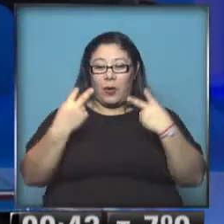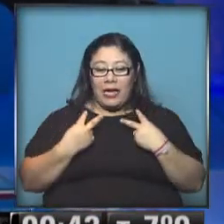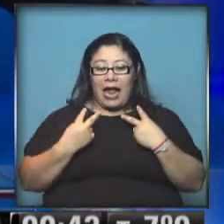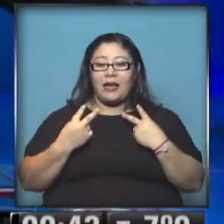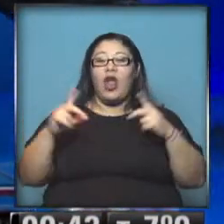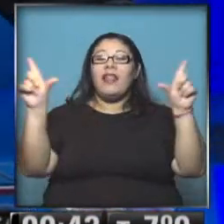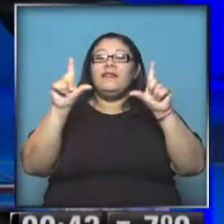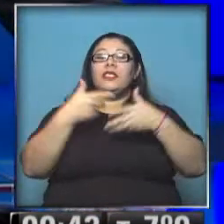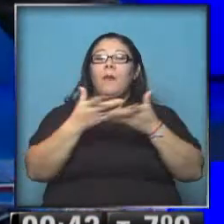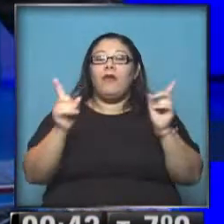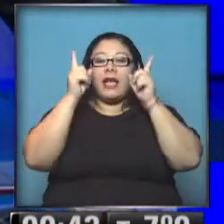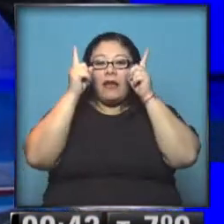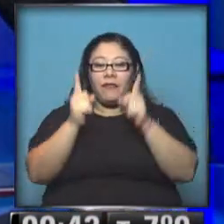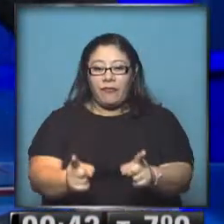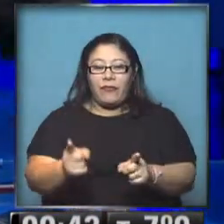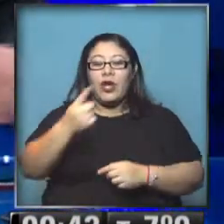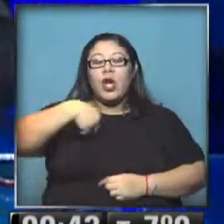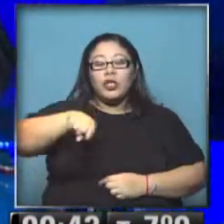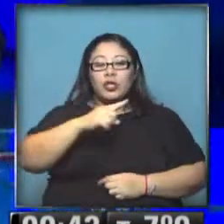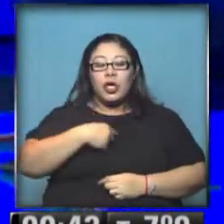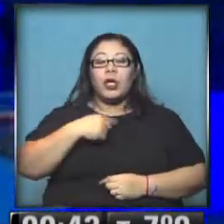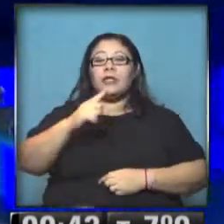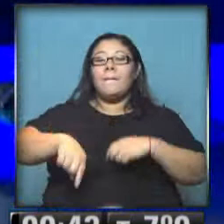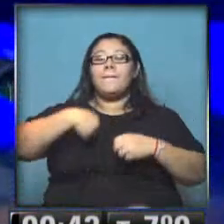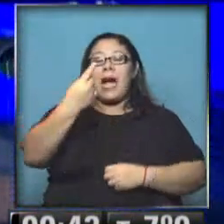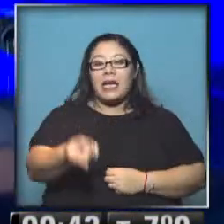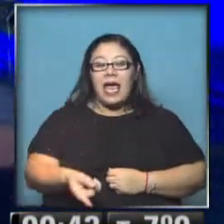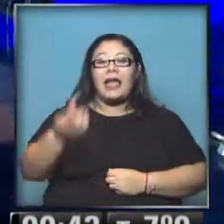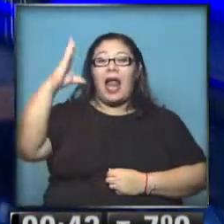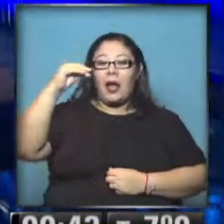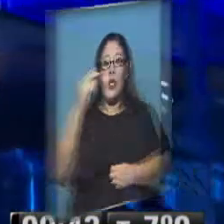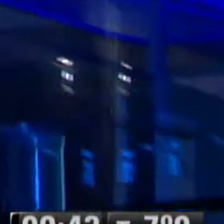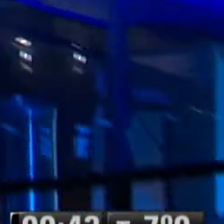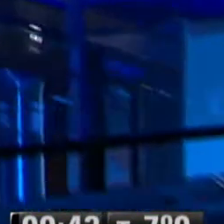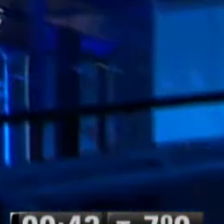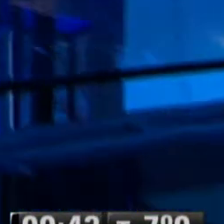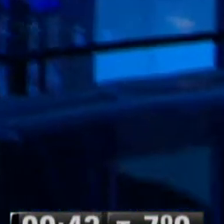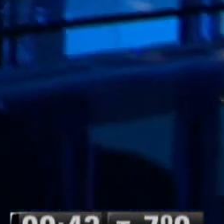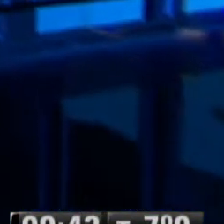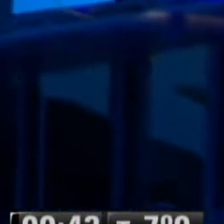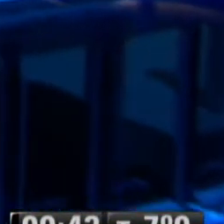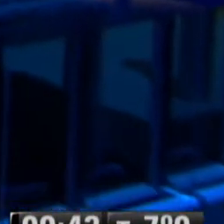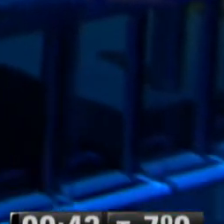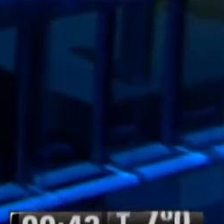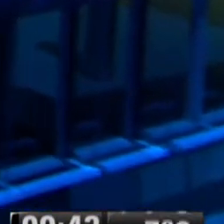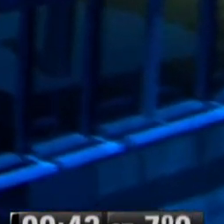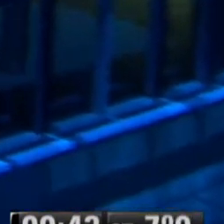la televisión pública. Nosotros volvemos mañana a la medianoche. Primero, te quiero